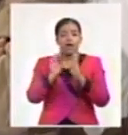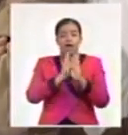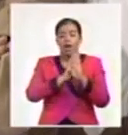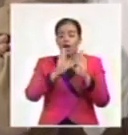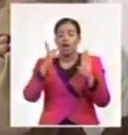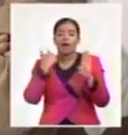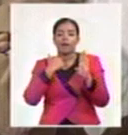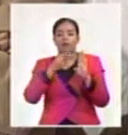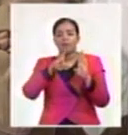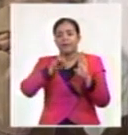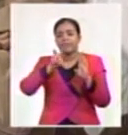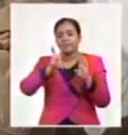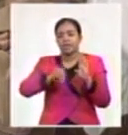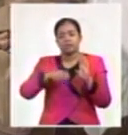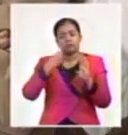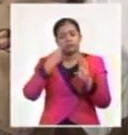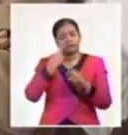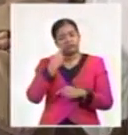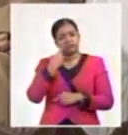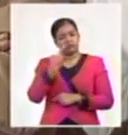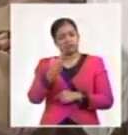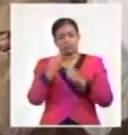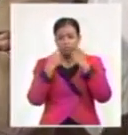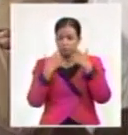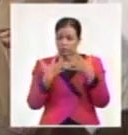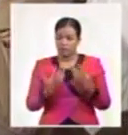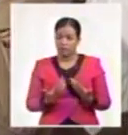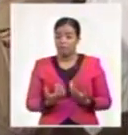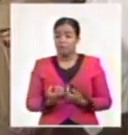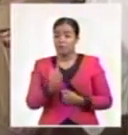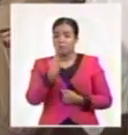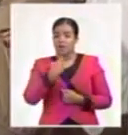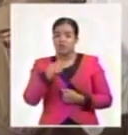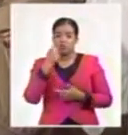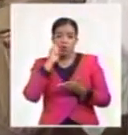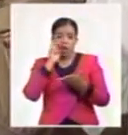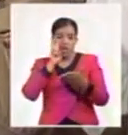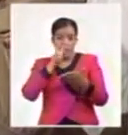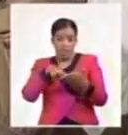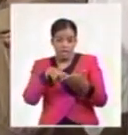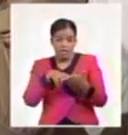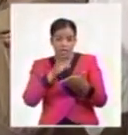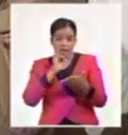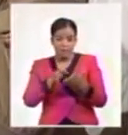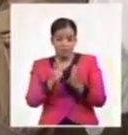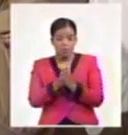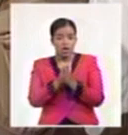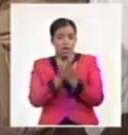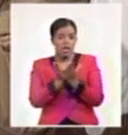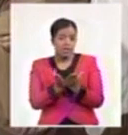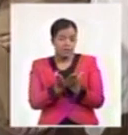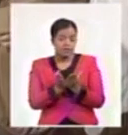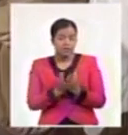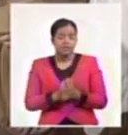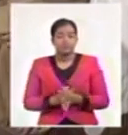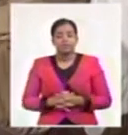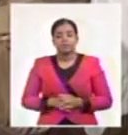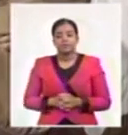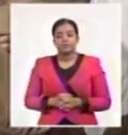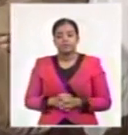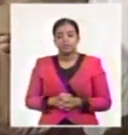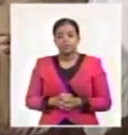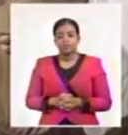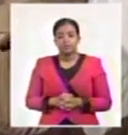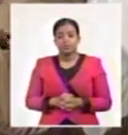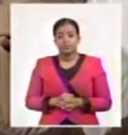llamaba la atención porque era la primera vez que yo lo leía por formulaciones estratégicas y doctrinarias estadounidenses. Se decía